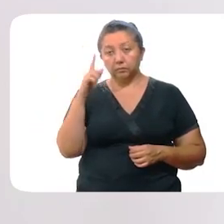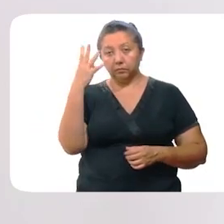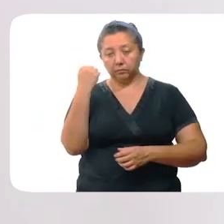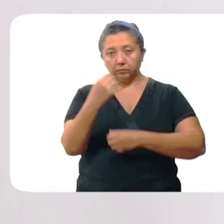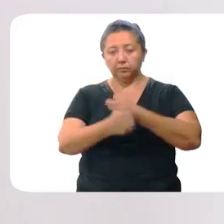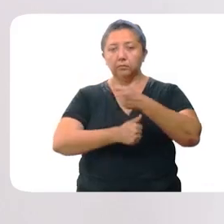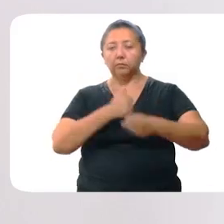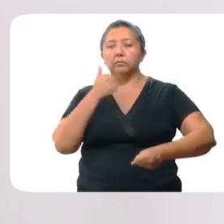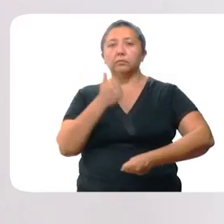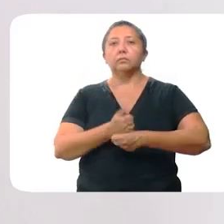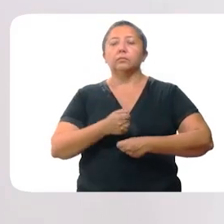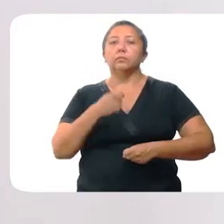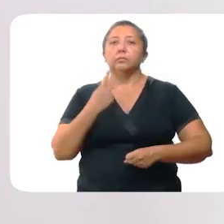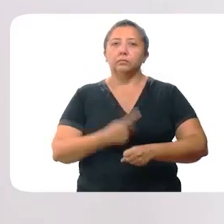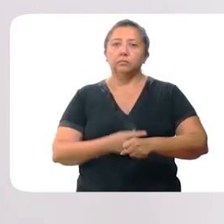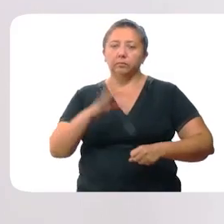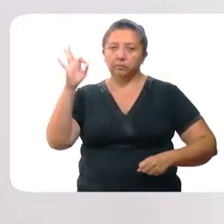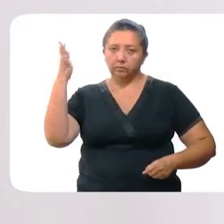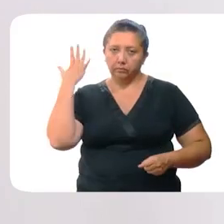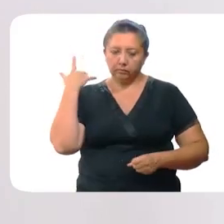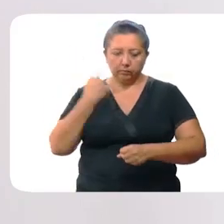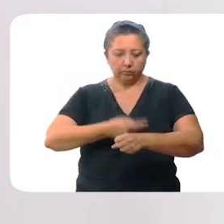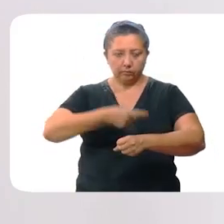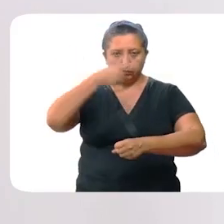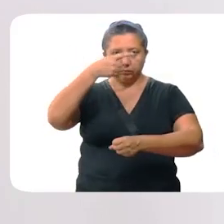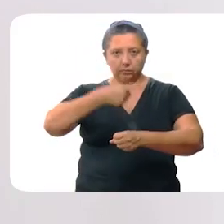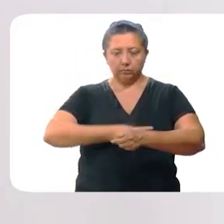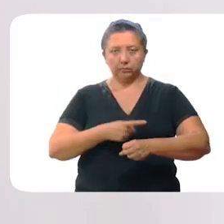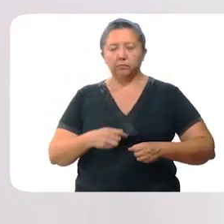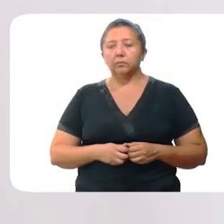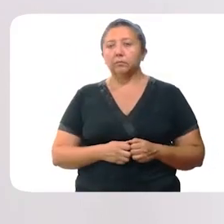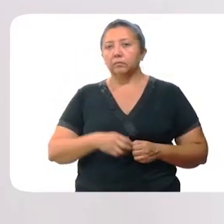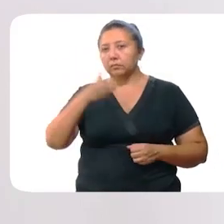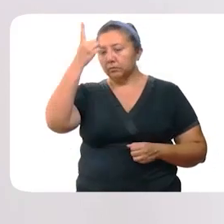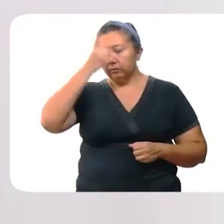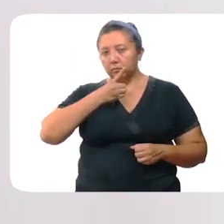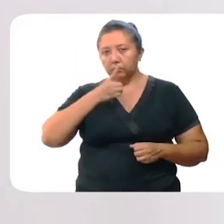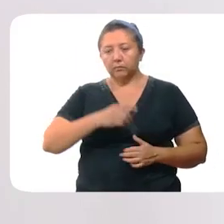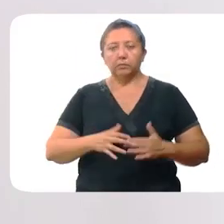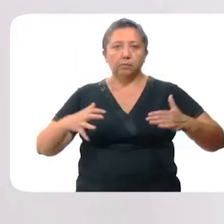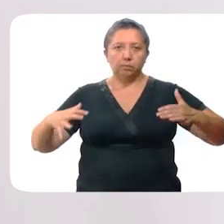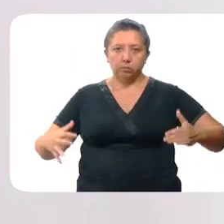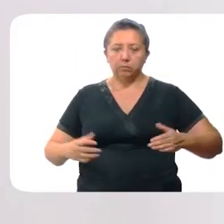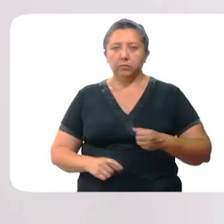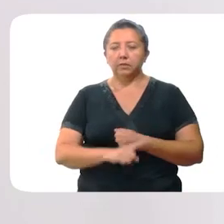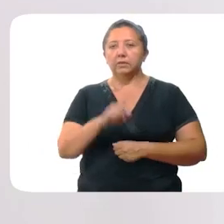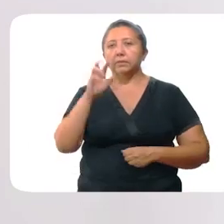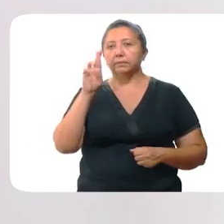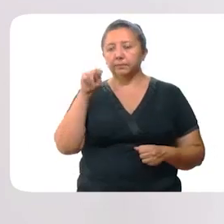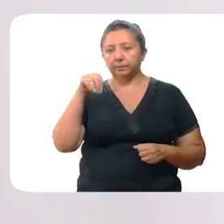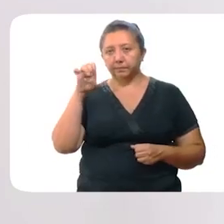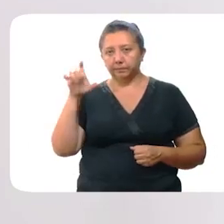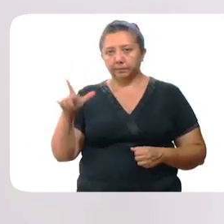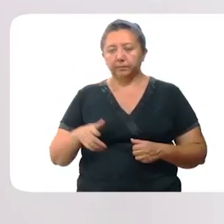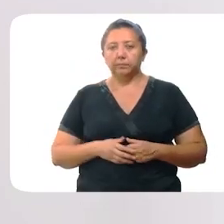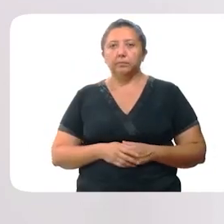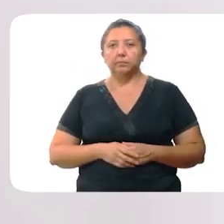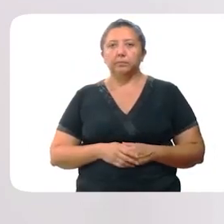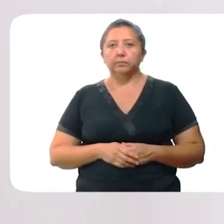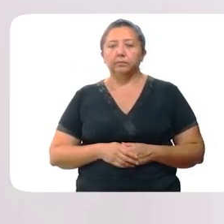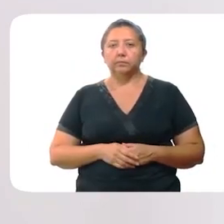79 años. Sus principales enfermedades fueron hipertensión arterial sistémica, diabetes mellitus, obesidad e insuficiencia renal